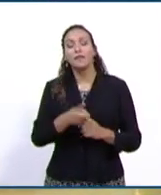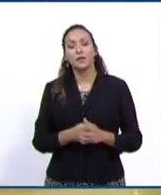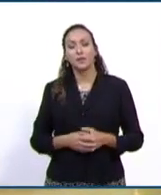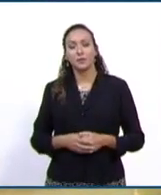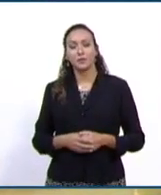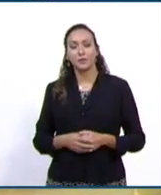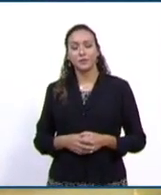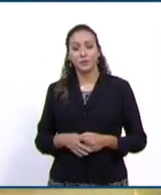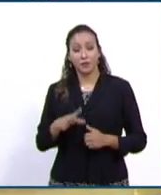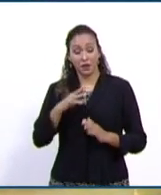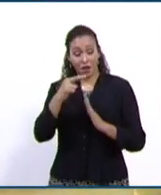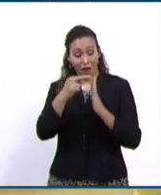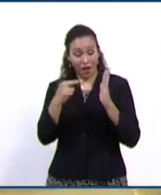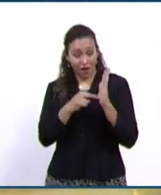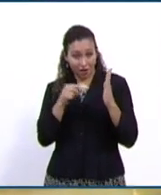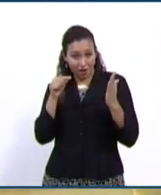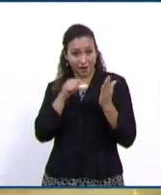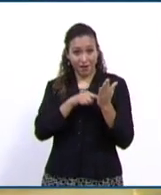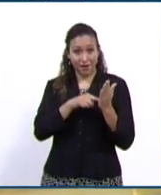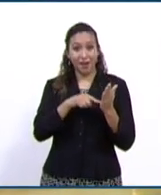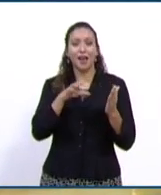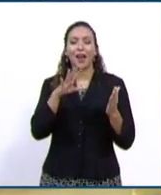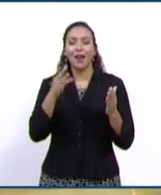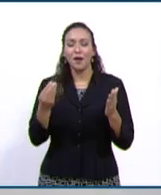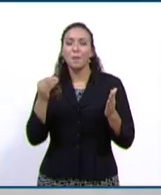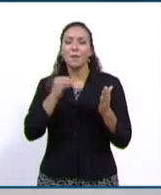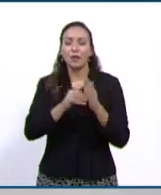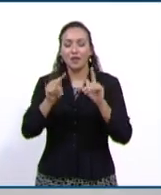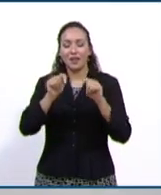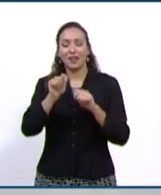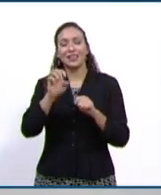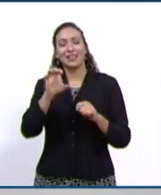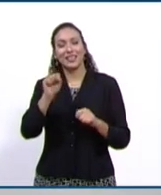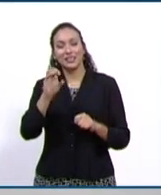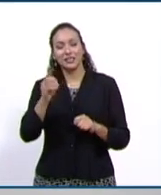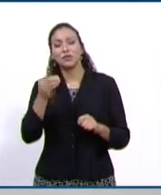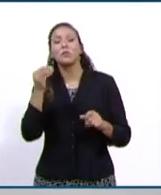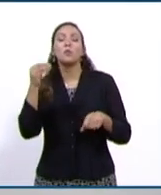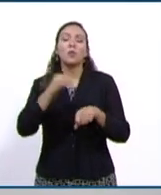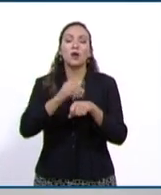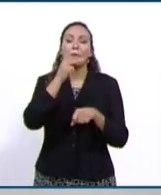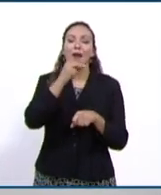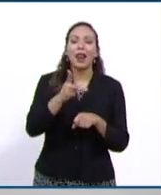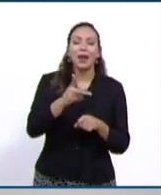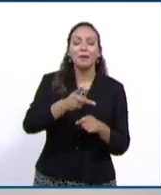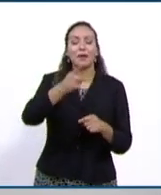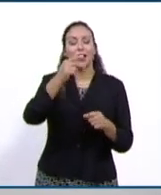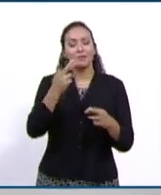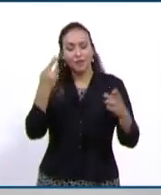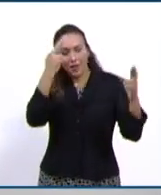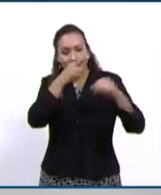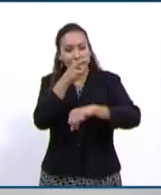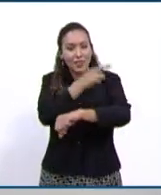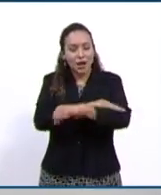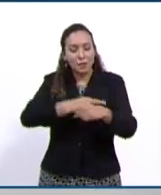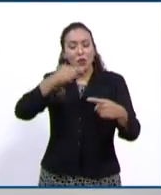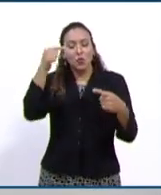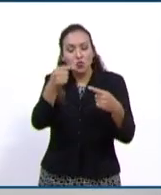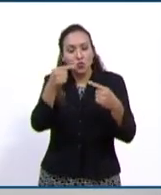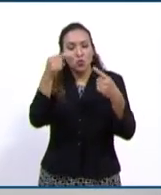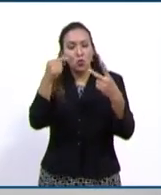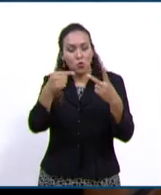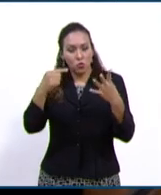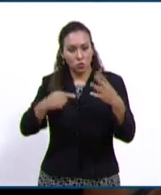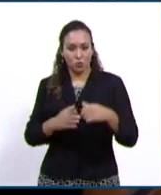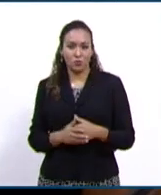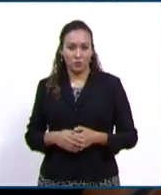general se coloque en las tesis la frase caso por caso, para no caer en reglas generales